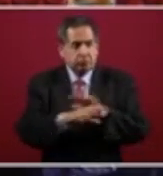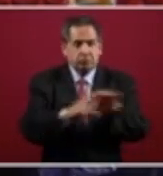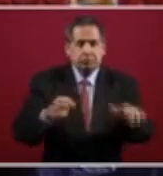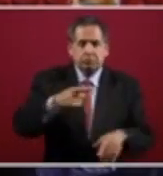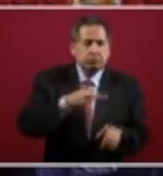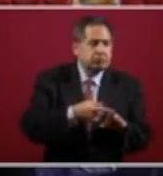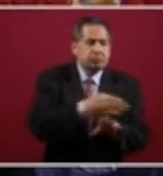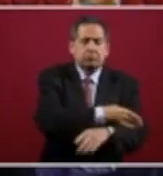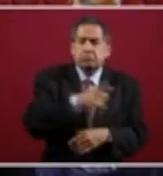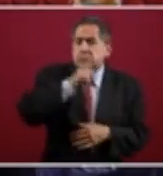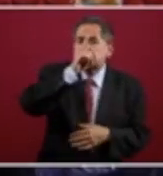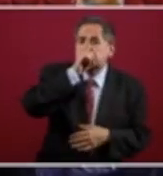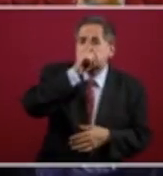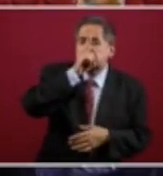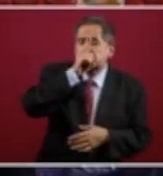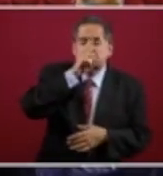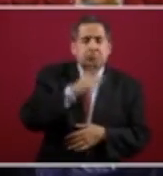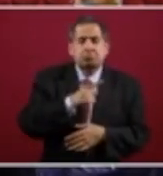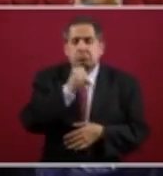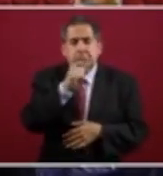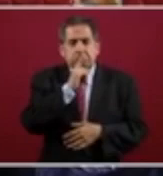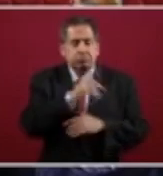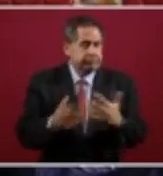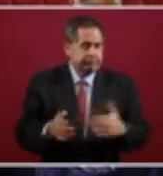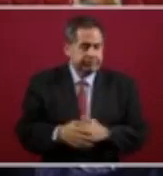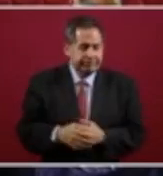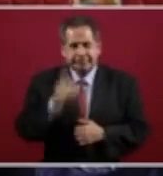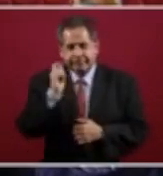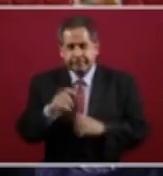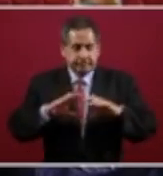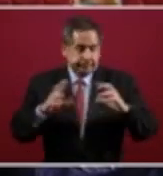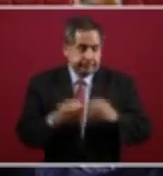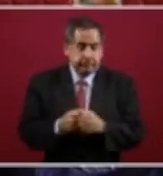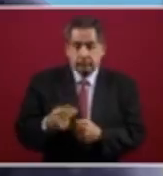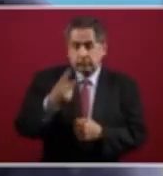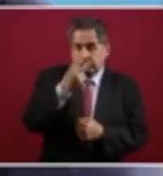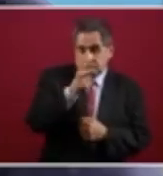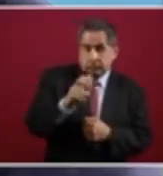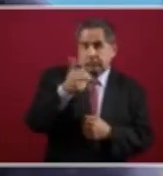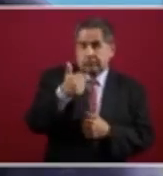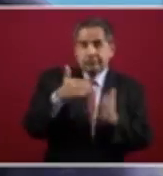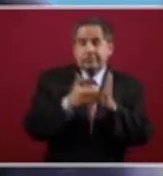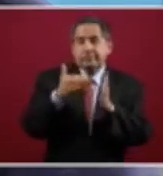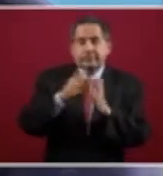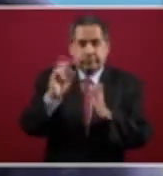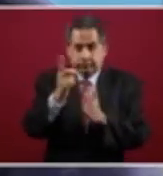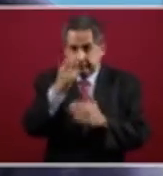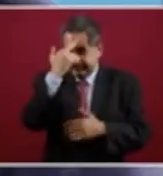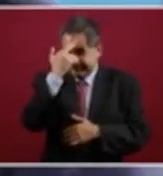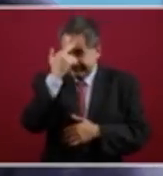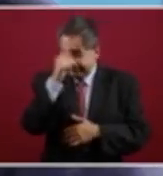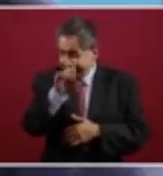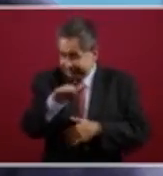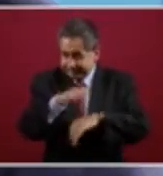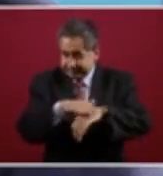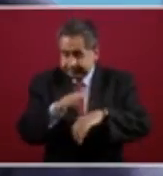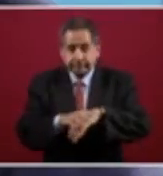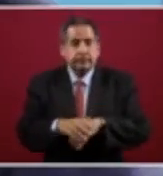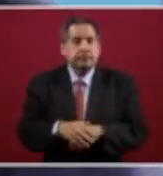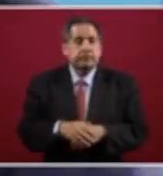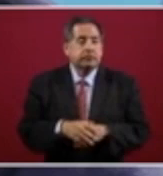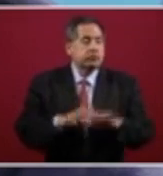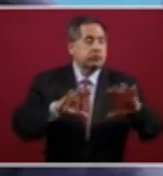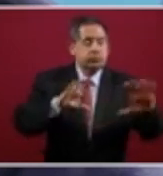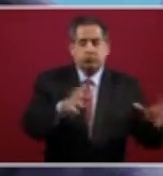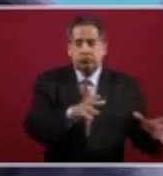abandonado. Quiero aclarar en esto del numerario, fueron 206 millones de dólares. Acuérdense que al final el